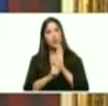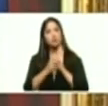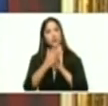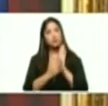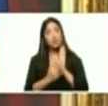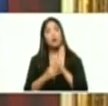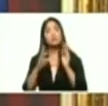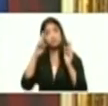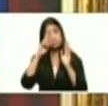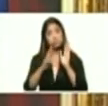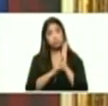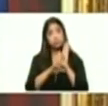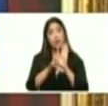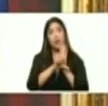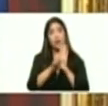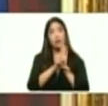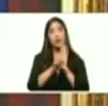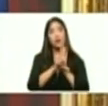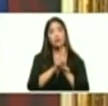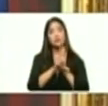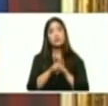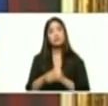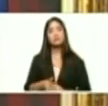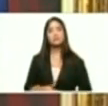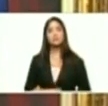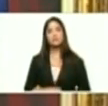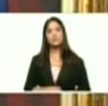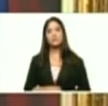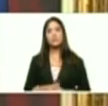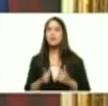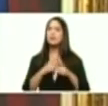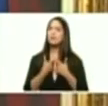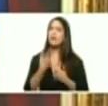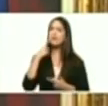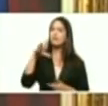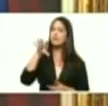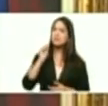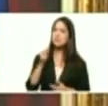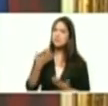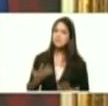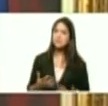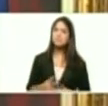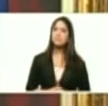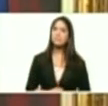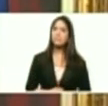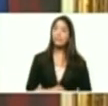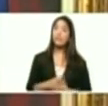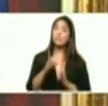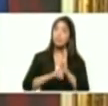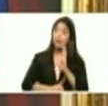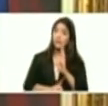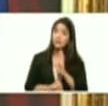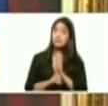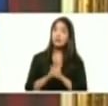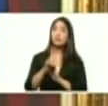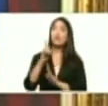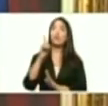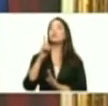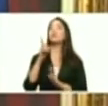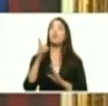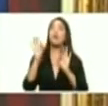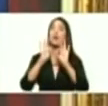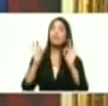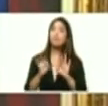legal, institucional, y la interpretación, para el desarrollo de la